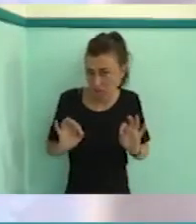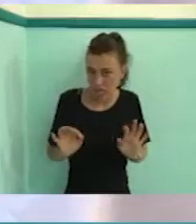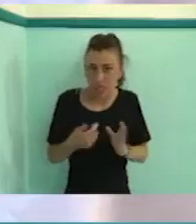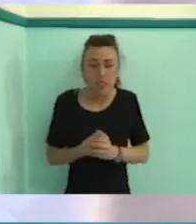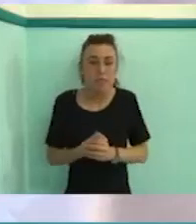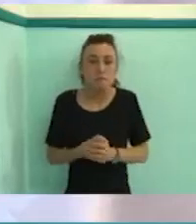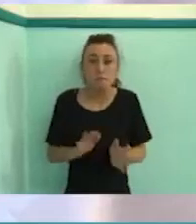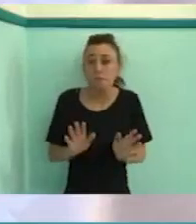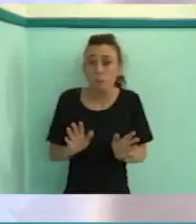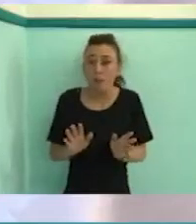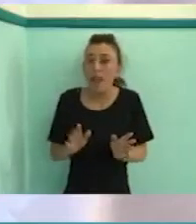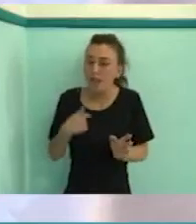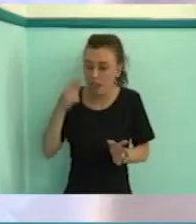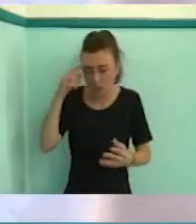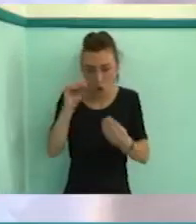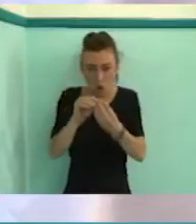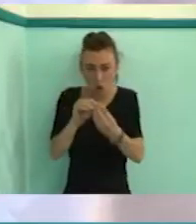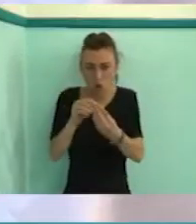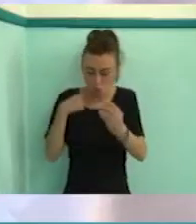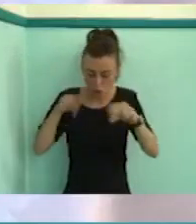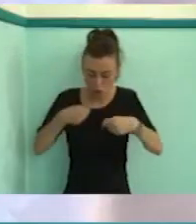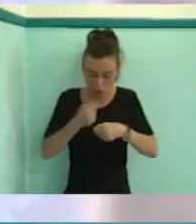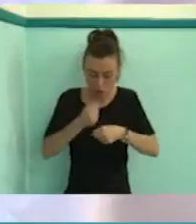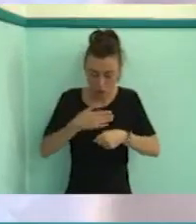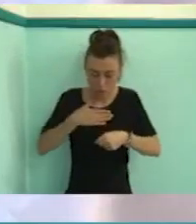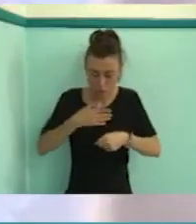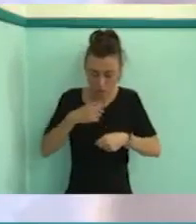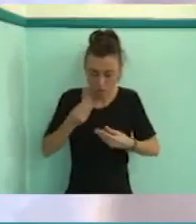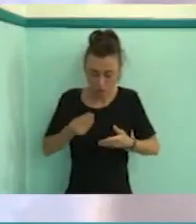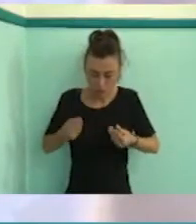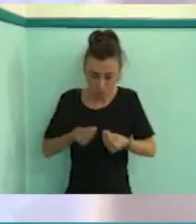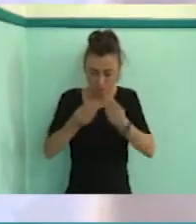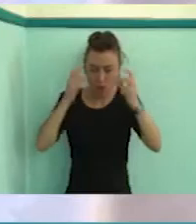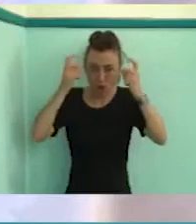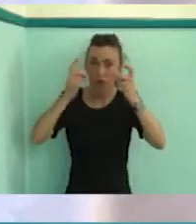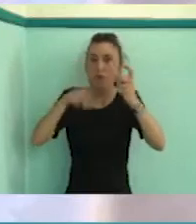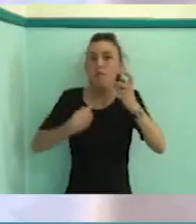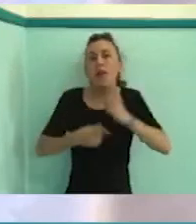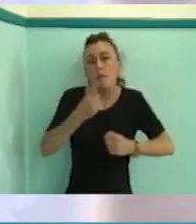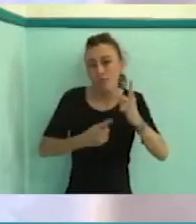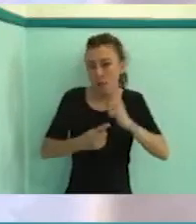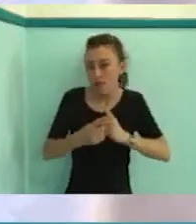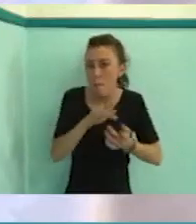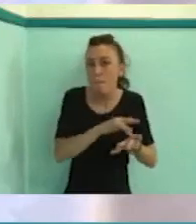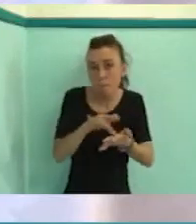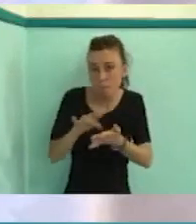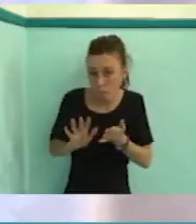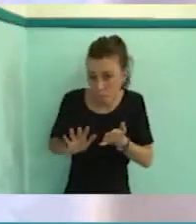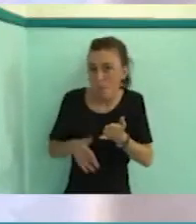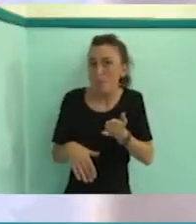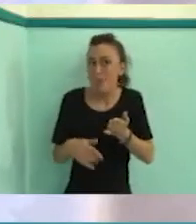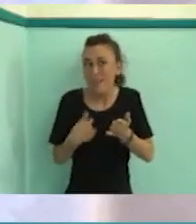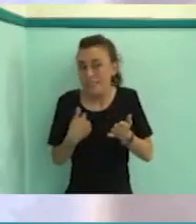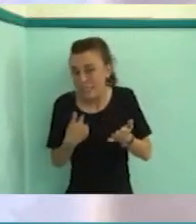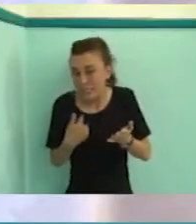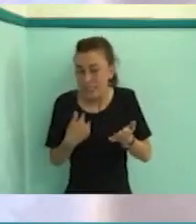muy coherente con que yo puedo trabajar mucho en mí misma pero siempre va a haber momentos un poquito de de tendencia a lo mejor a dudar de